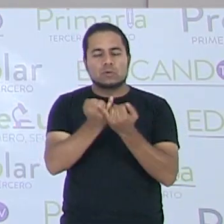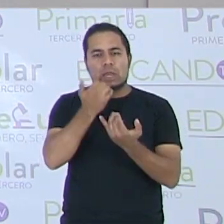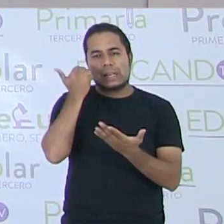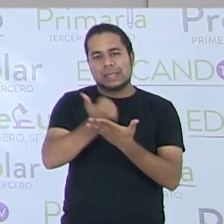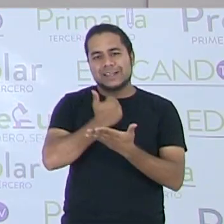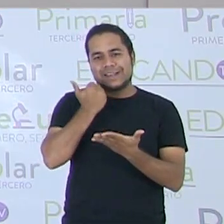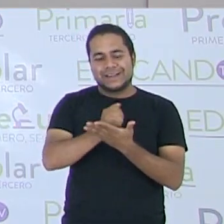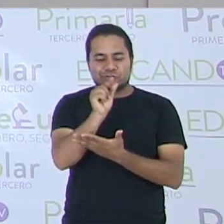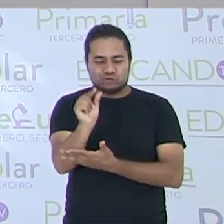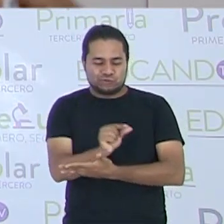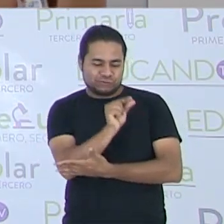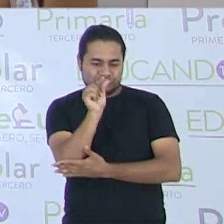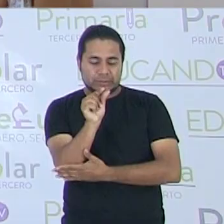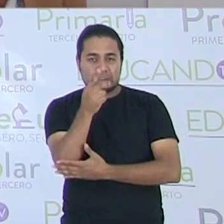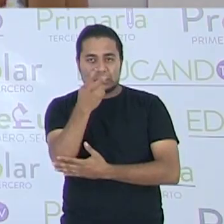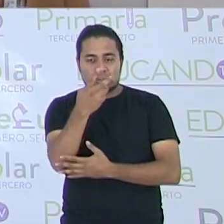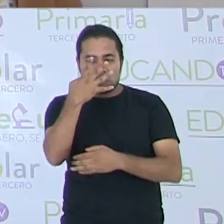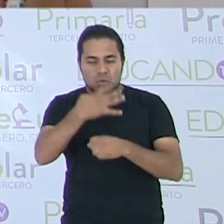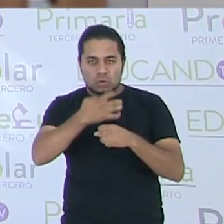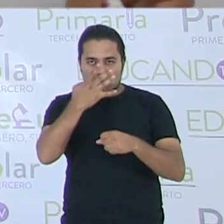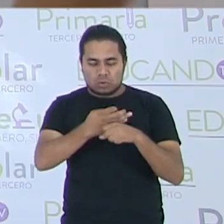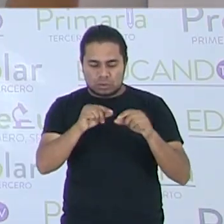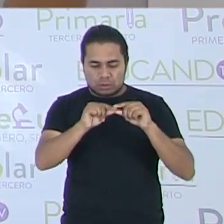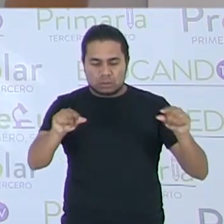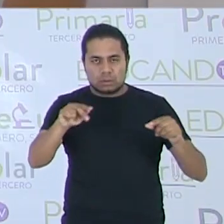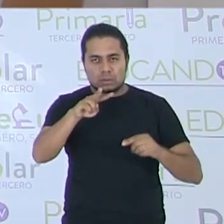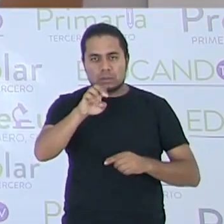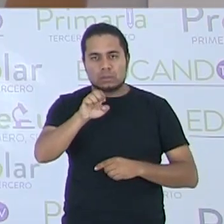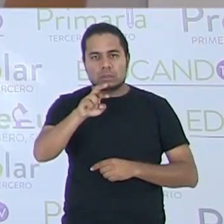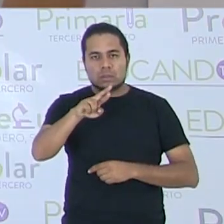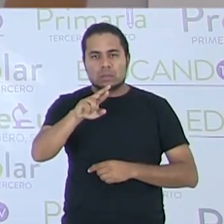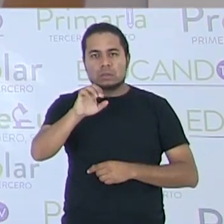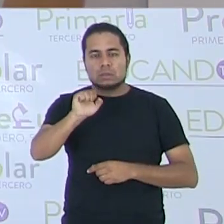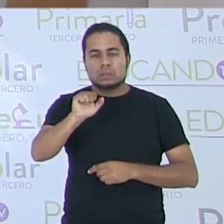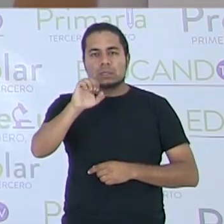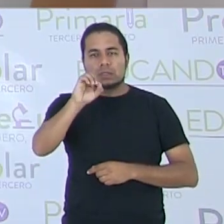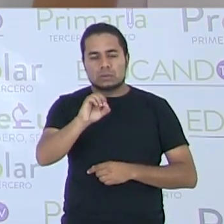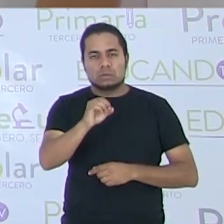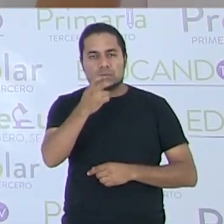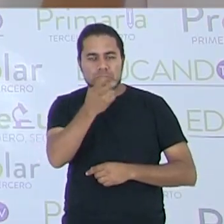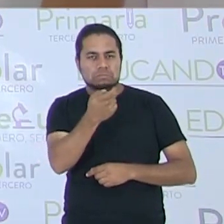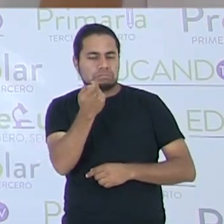del arroz. Ese es el cuarto verso. Entonces estos son